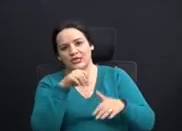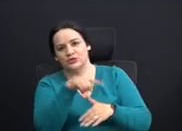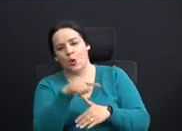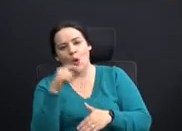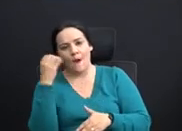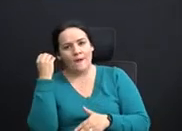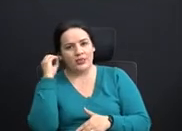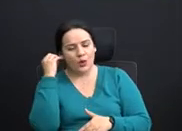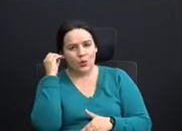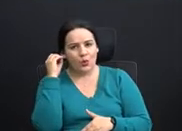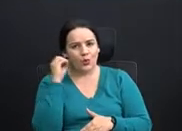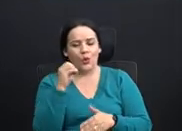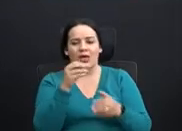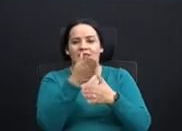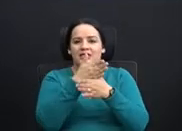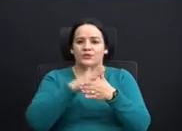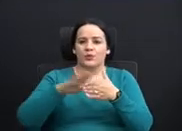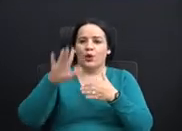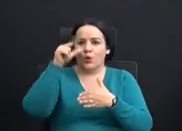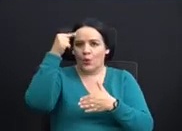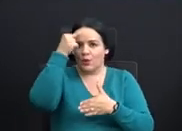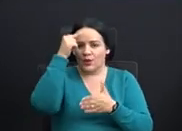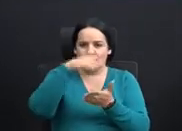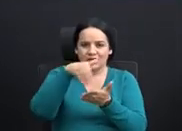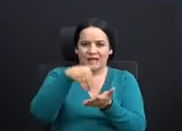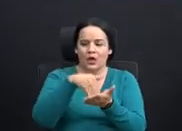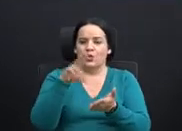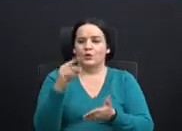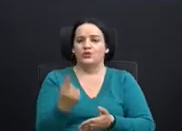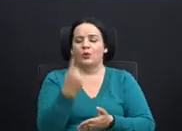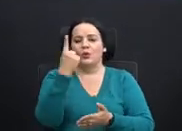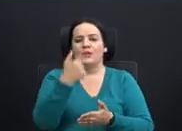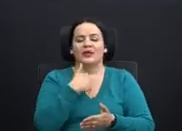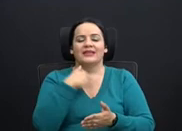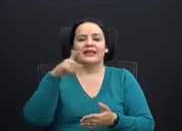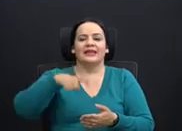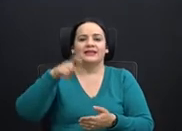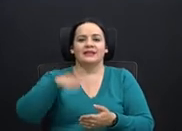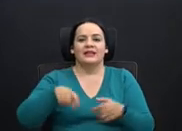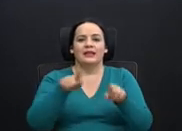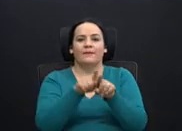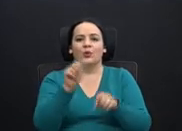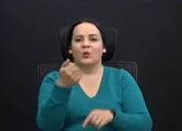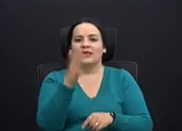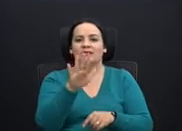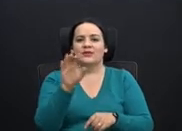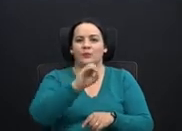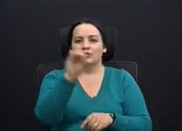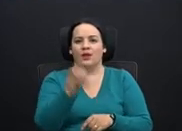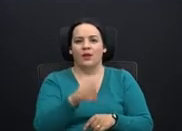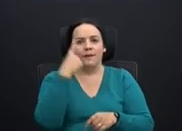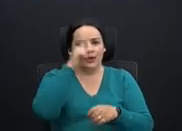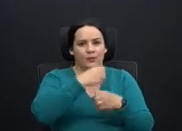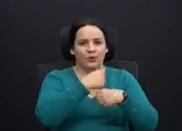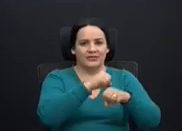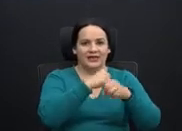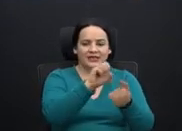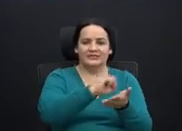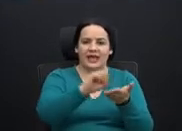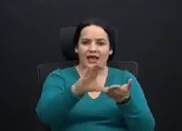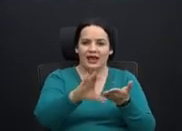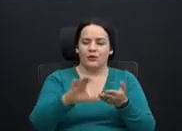no solamente en el gobierno central, no es el único que tiene necesidades, sino un 15% para la Municipalidad de San